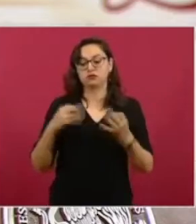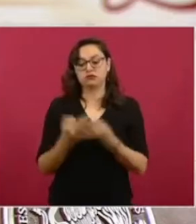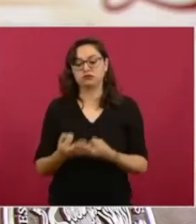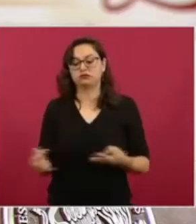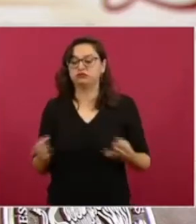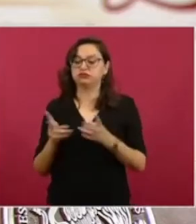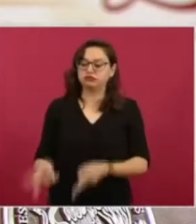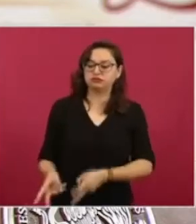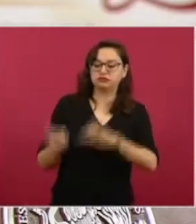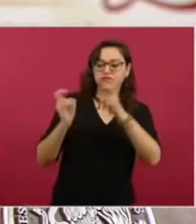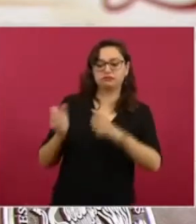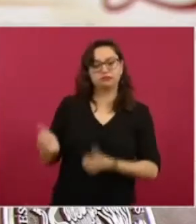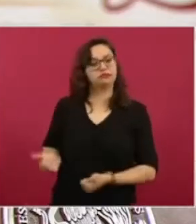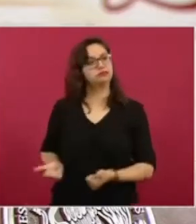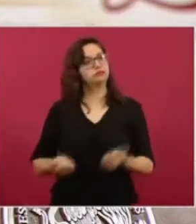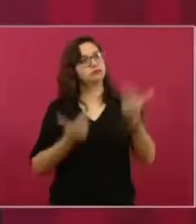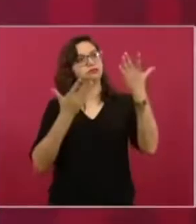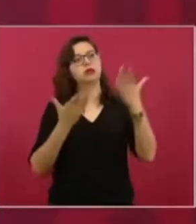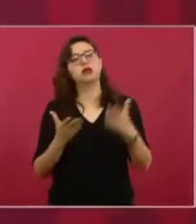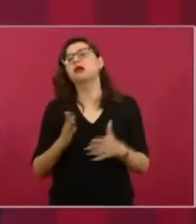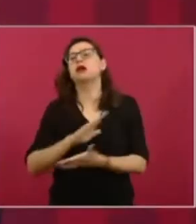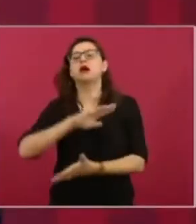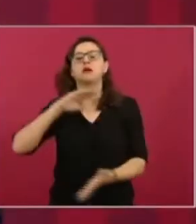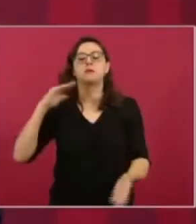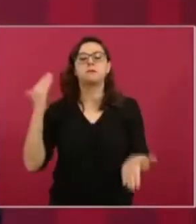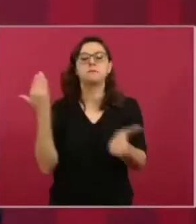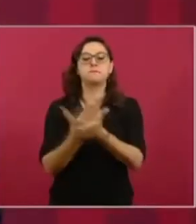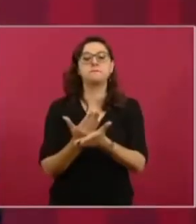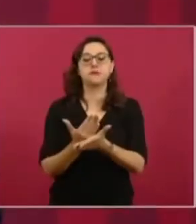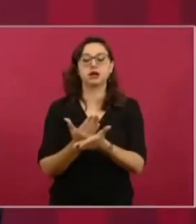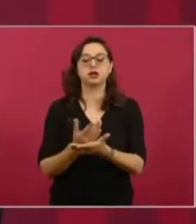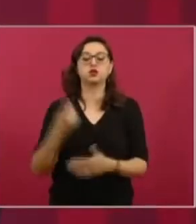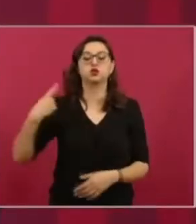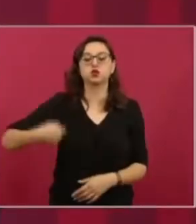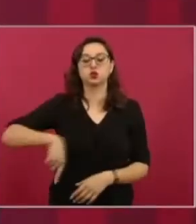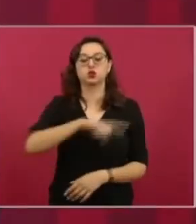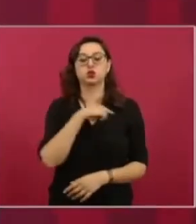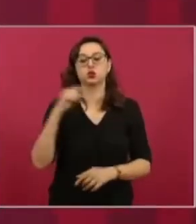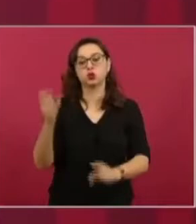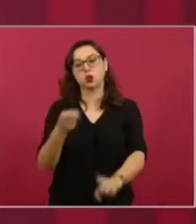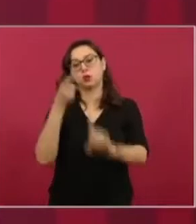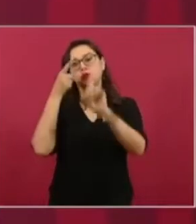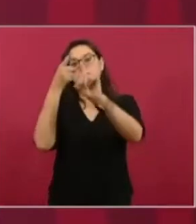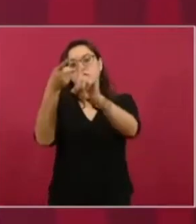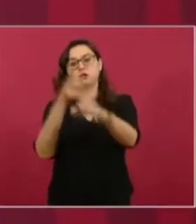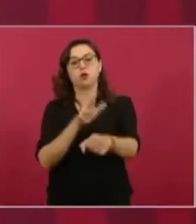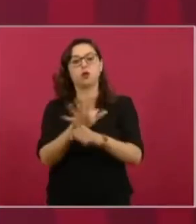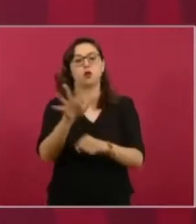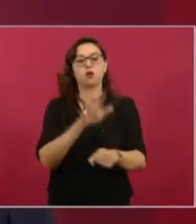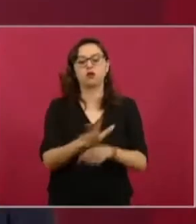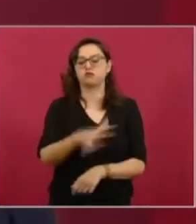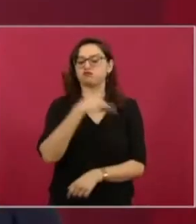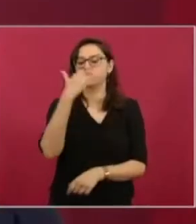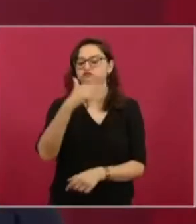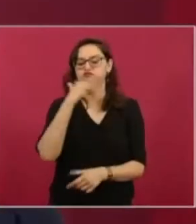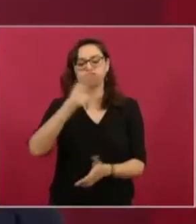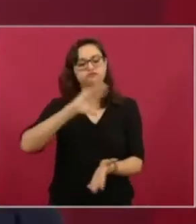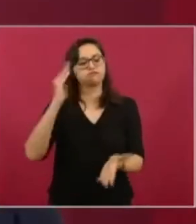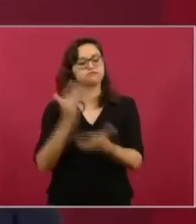gobierno es desterrar la corrupción, acabar con el saqueo.